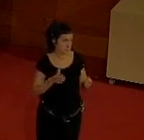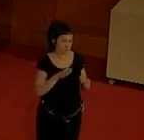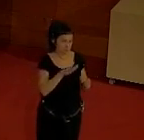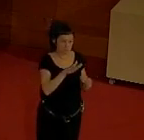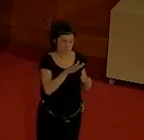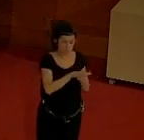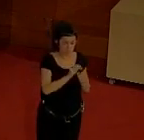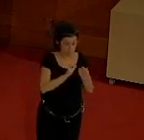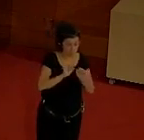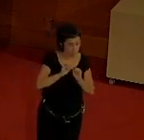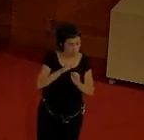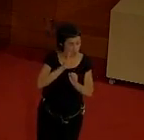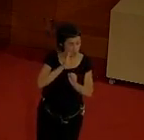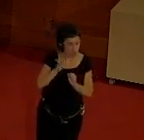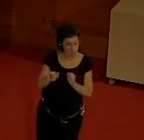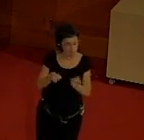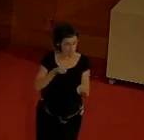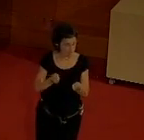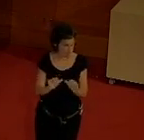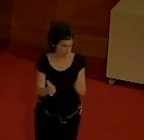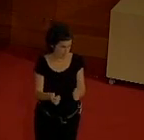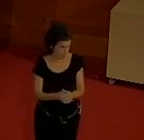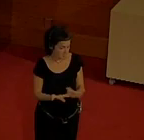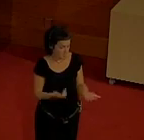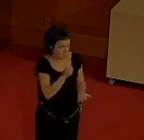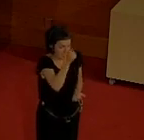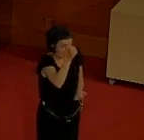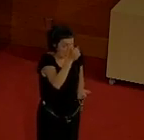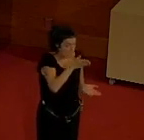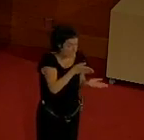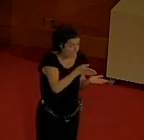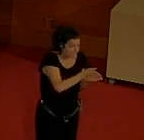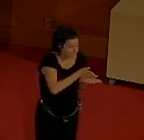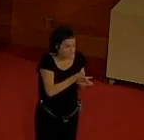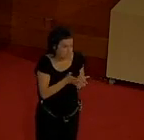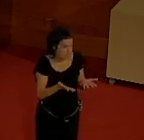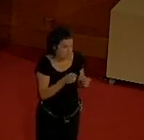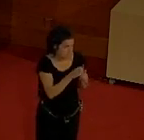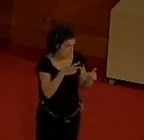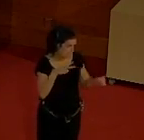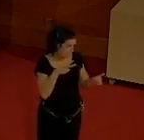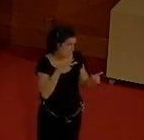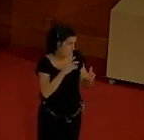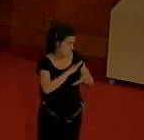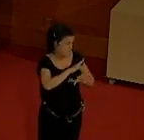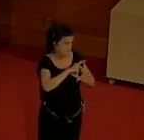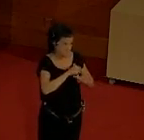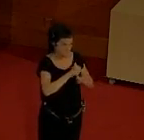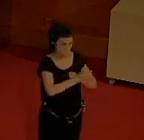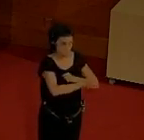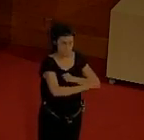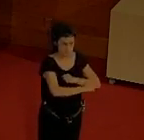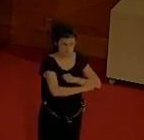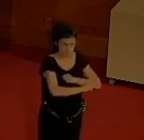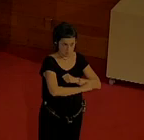estoy mencionando la opción de India ahora mismo desde el punto de vista geoestratégico es y y no ha